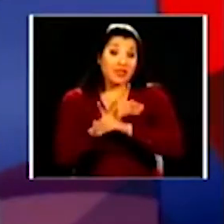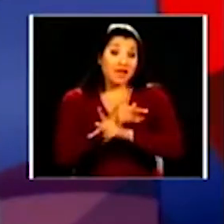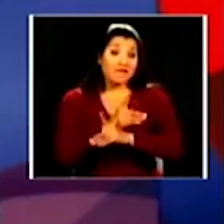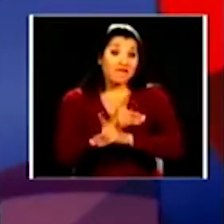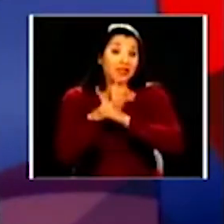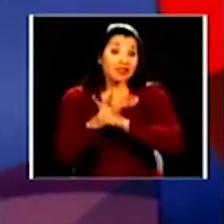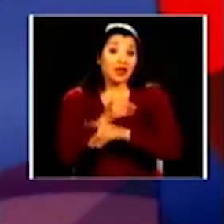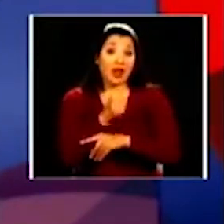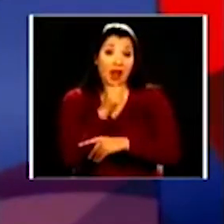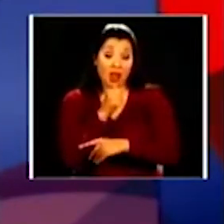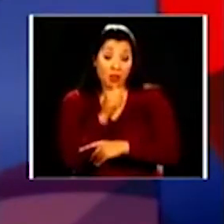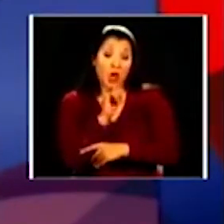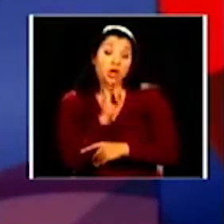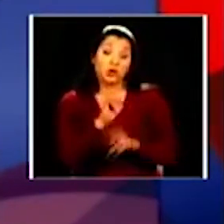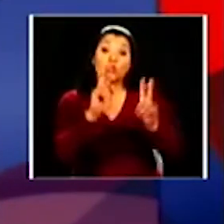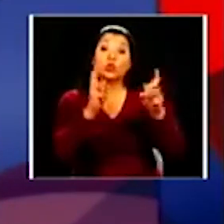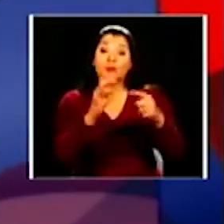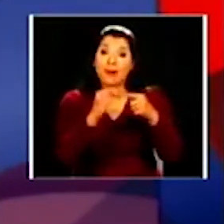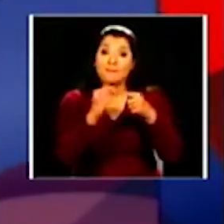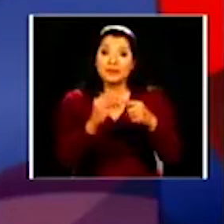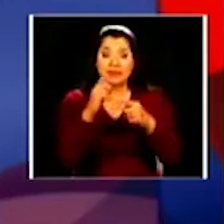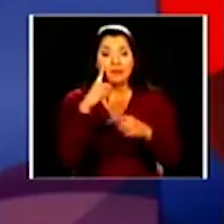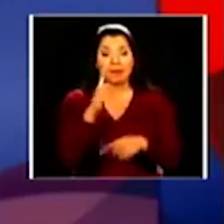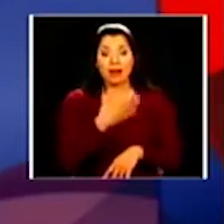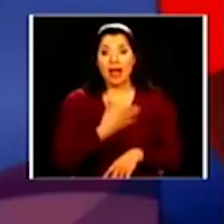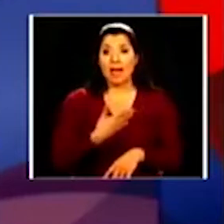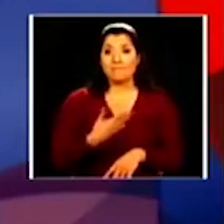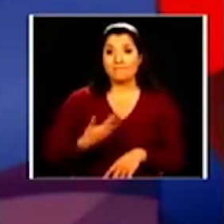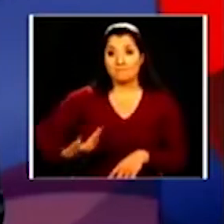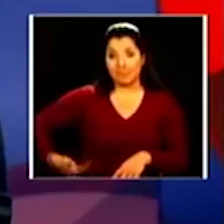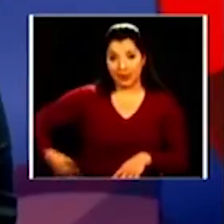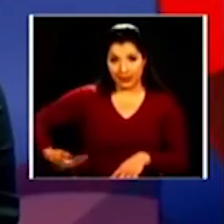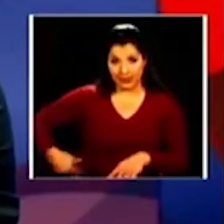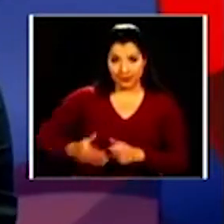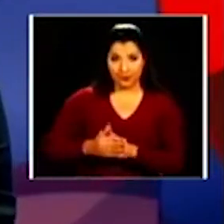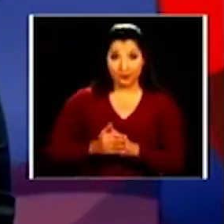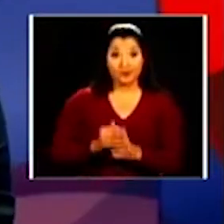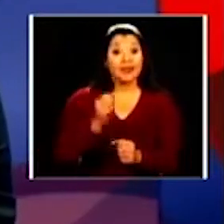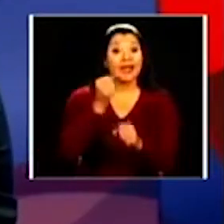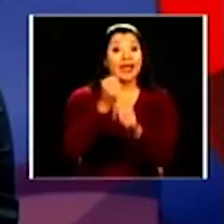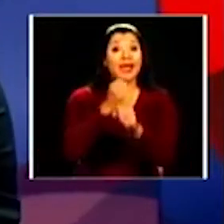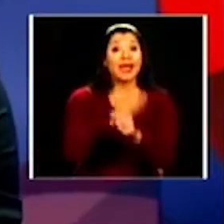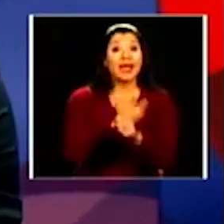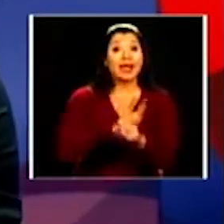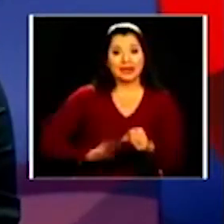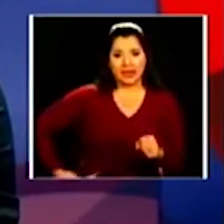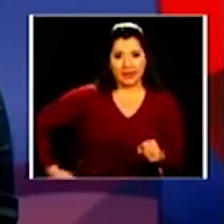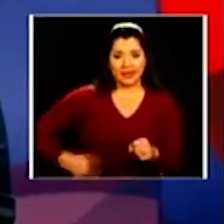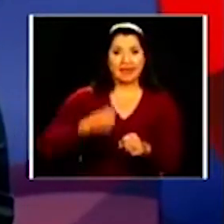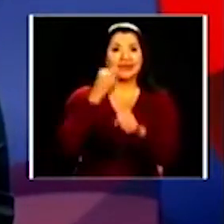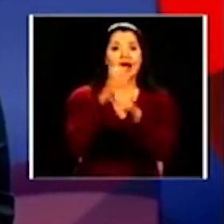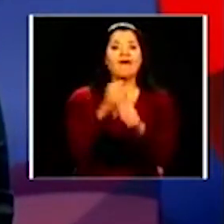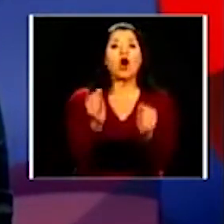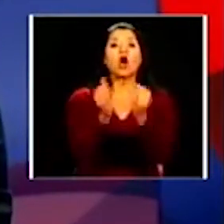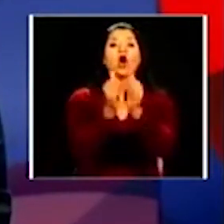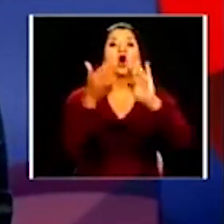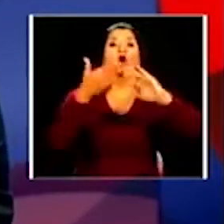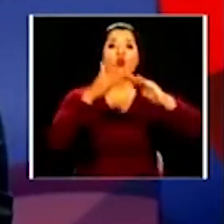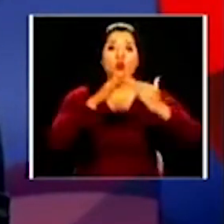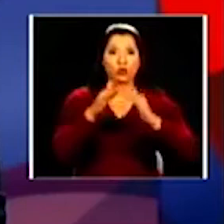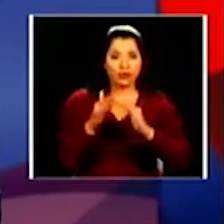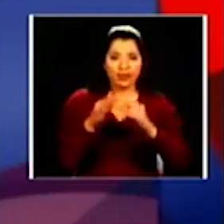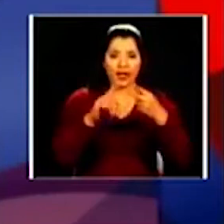centrales para la provincia, planteada con Tomos. Ahí el trabajo con las municipalidades, asadas, AIA